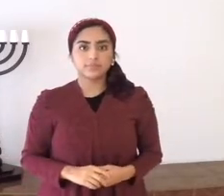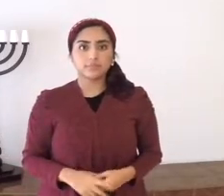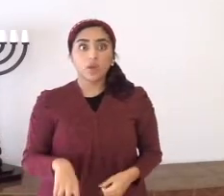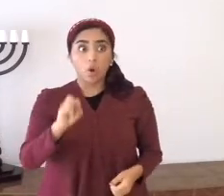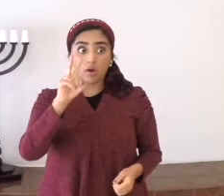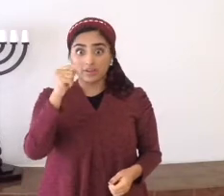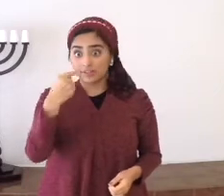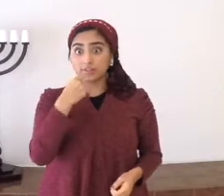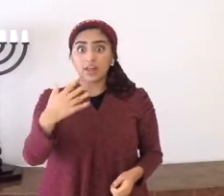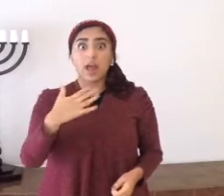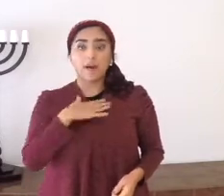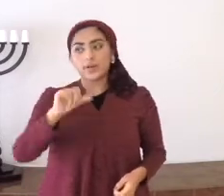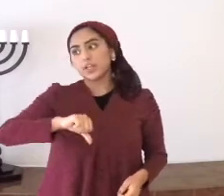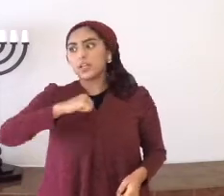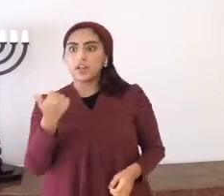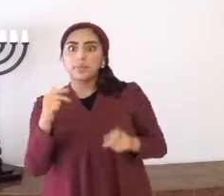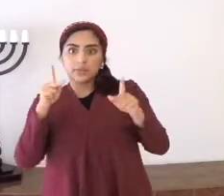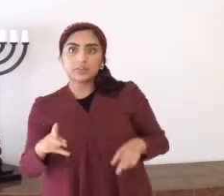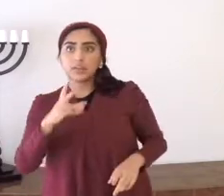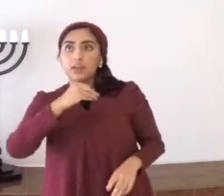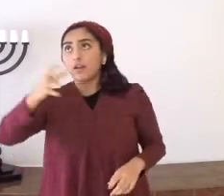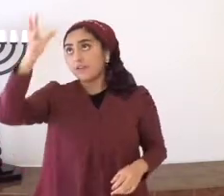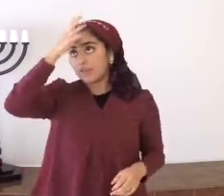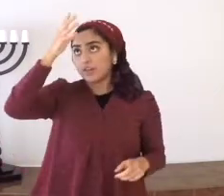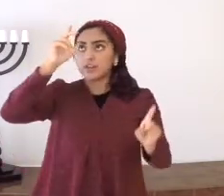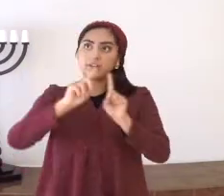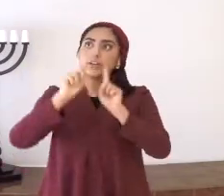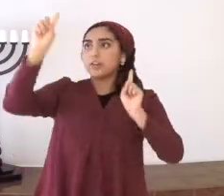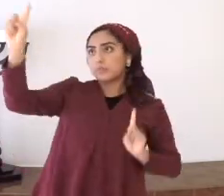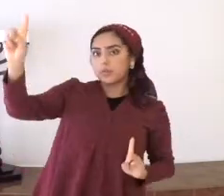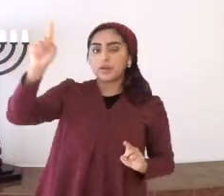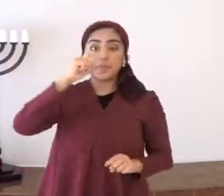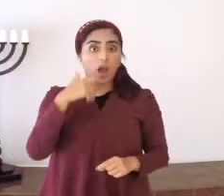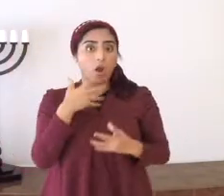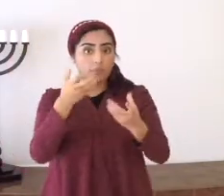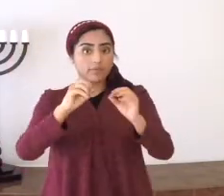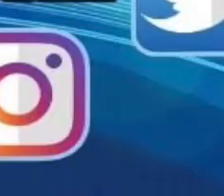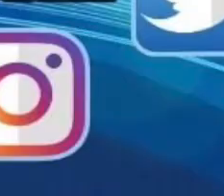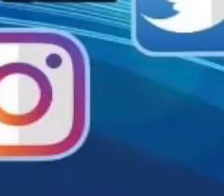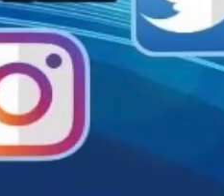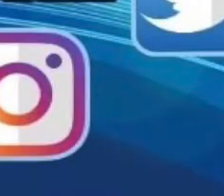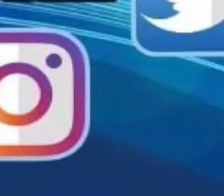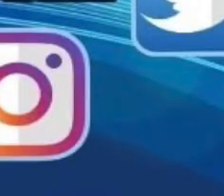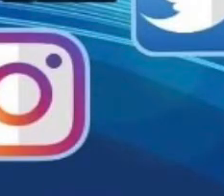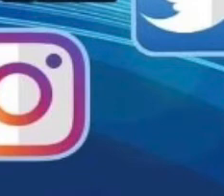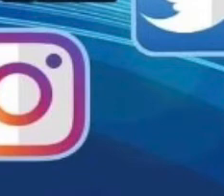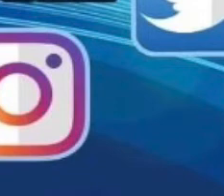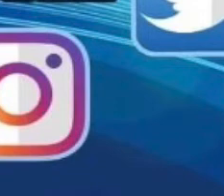O él dijo, yo soy otra persona y el Abba es otra persona. Porque quiero hacer